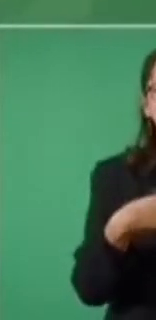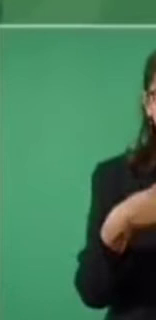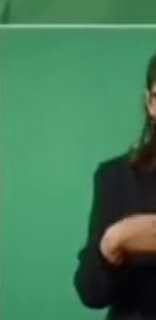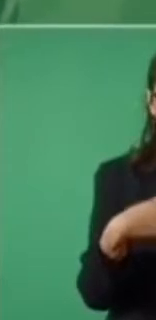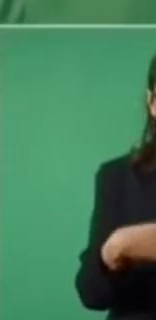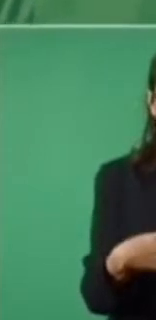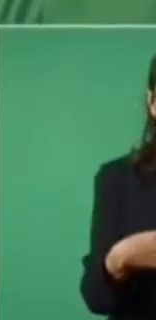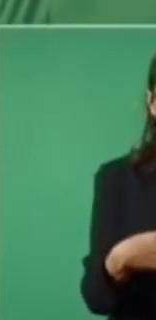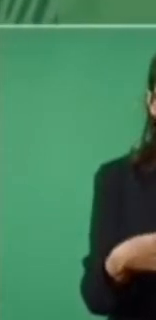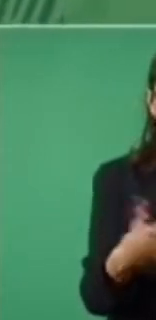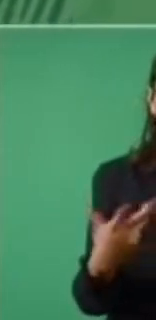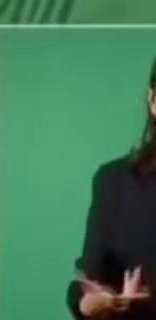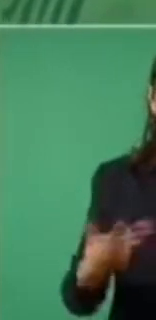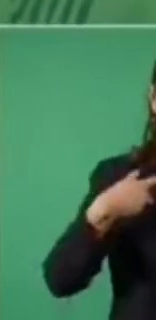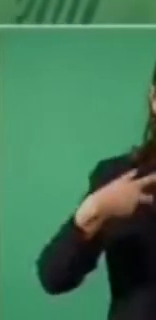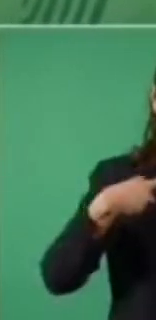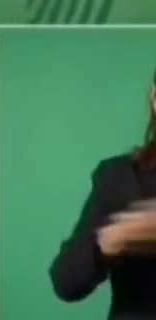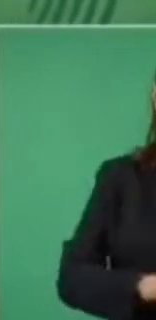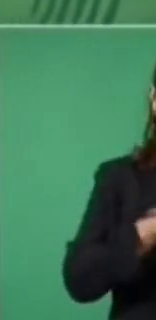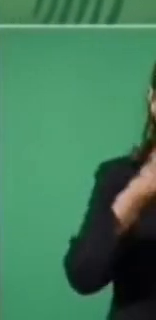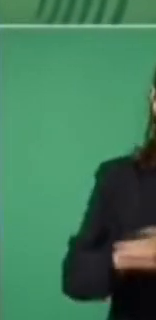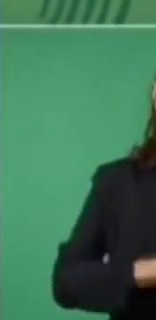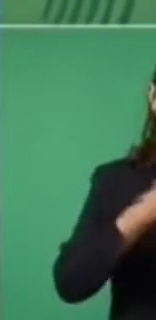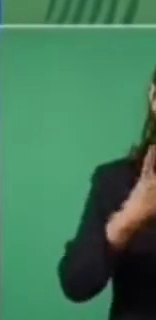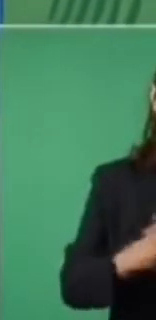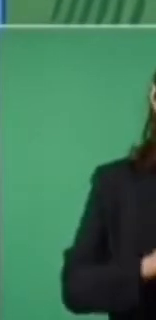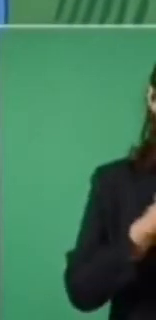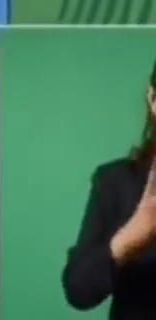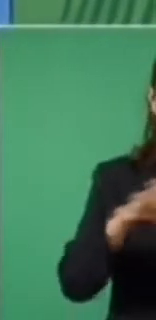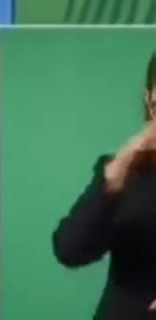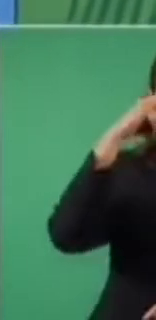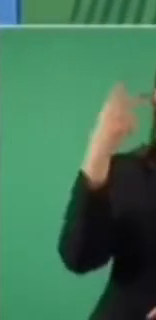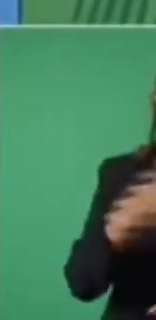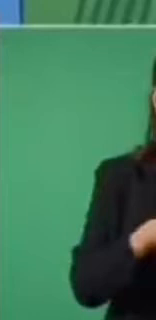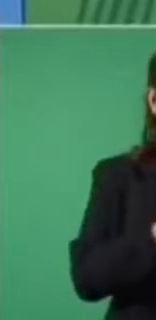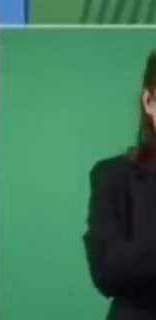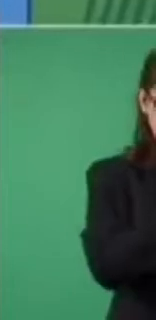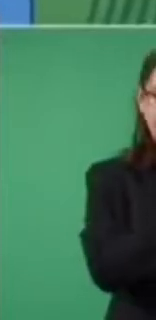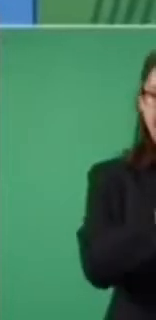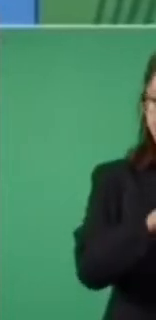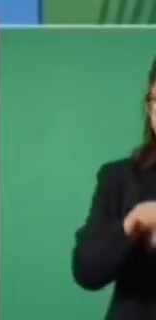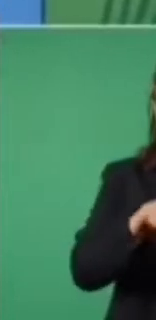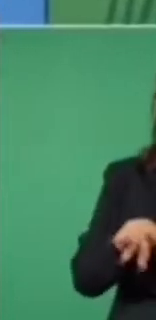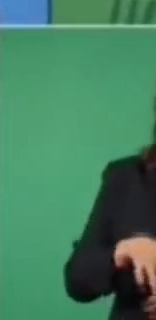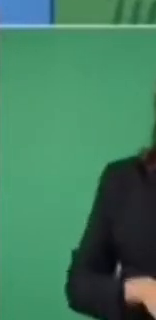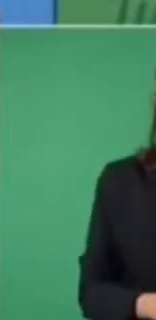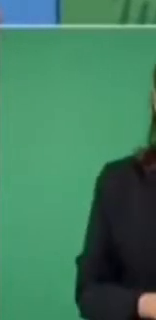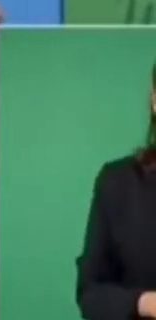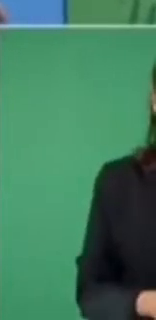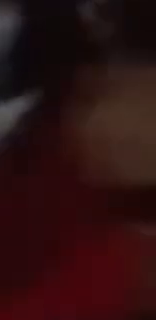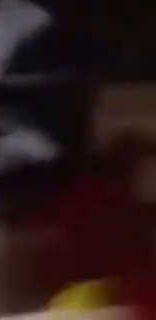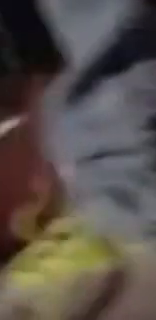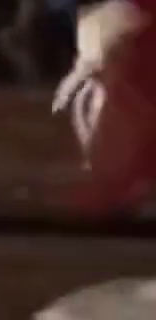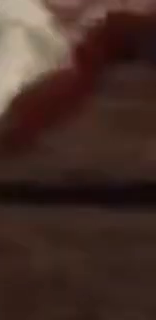Manuel López Obrador anunció que el dinero que se recaude supuestamente será para apoyar a los deportistas que participaron en los Juegos Olímpicos y